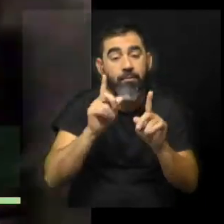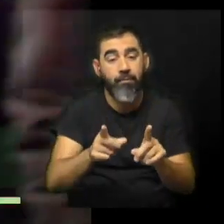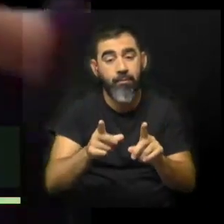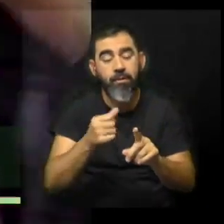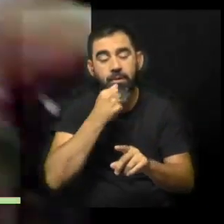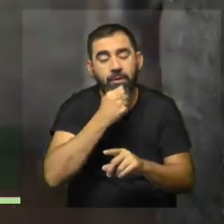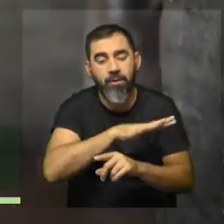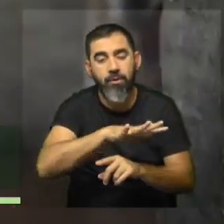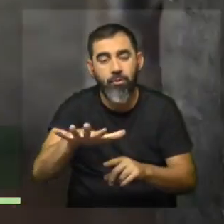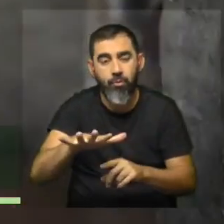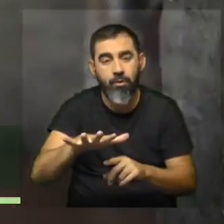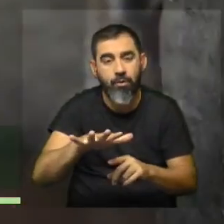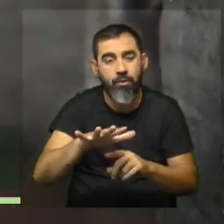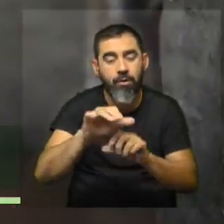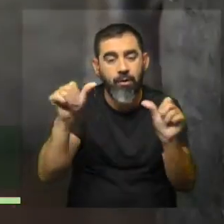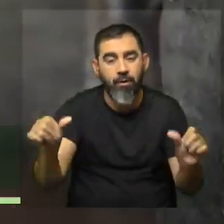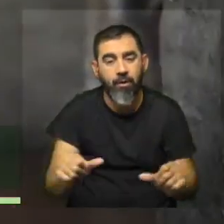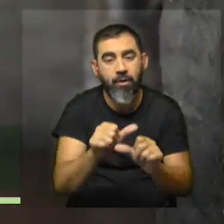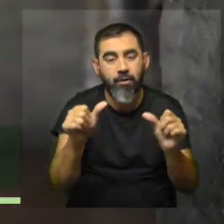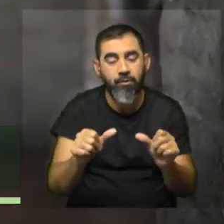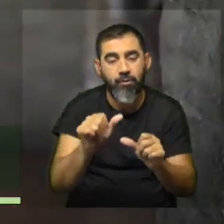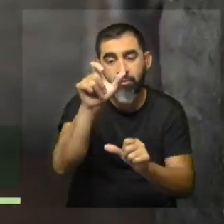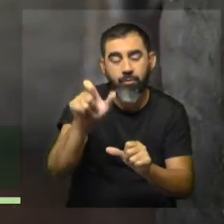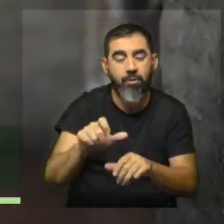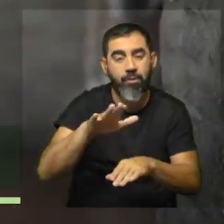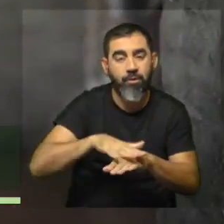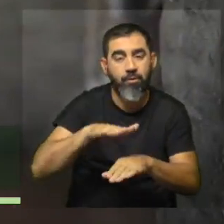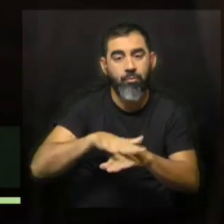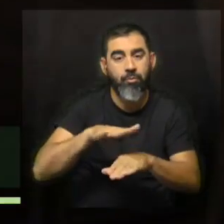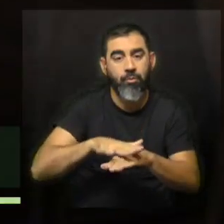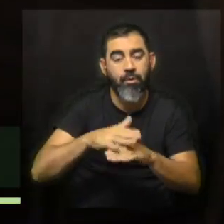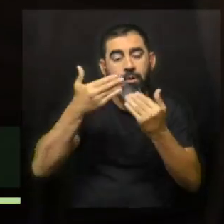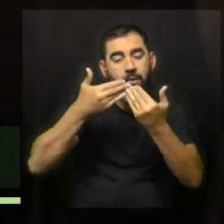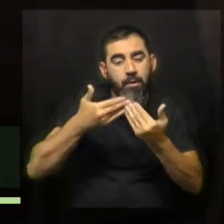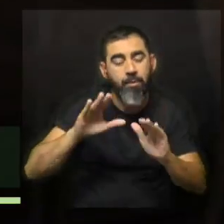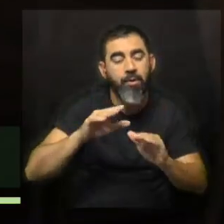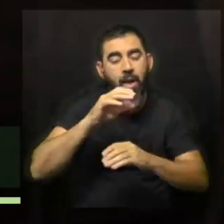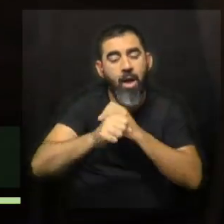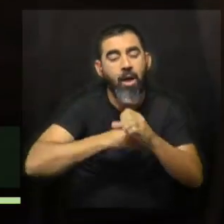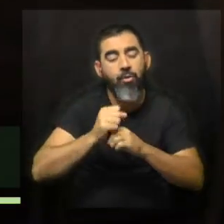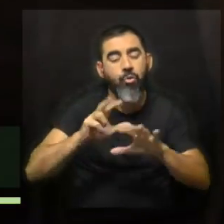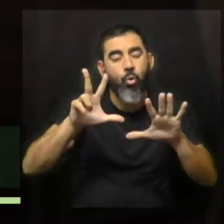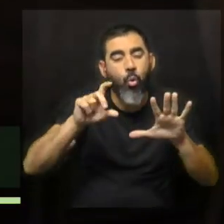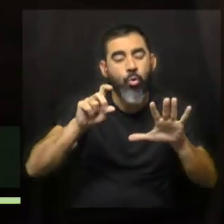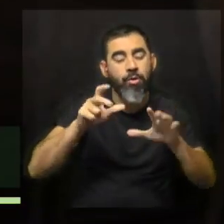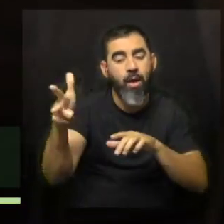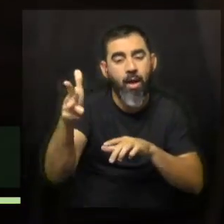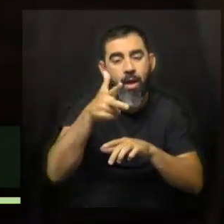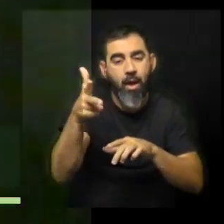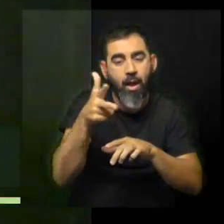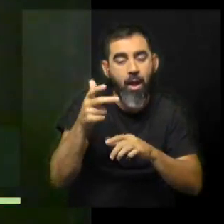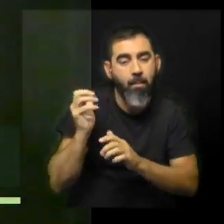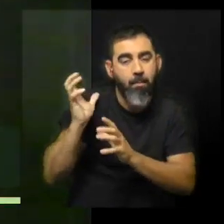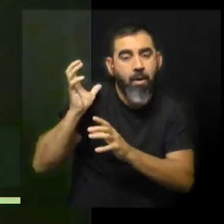la historia de su realizador Francisco Papico Civils, que desde comienzos de los 80 estuvo con una cámara VHS al